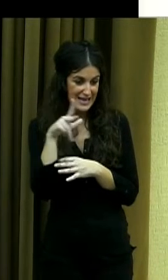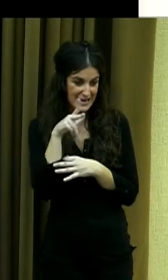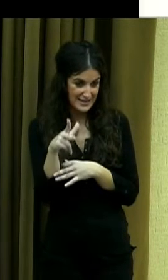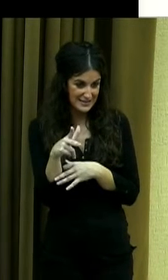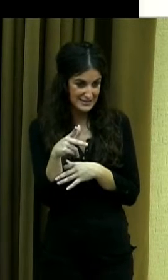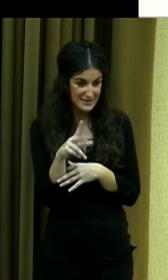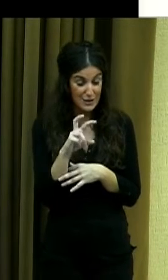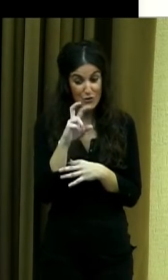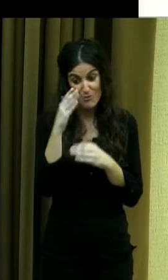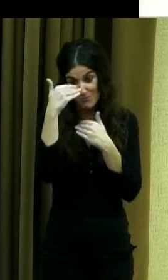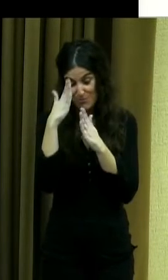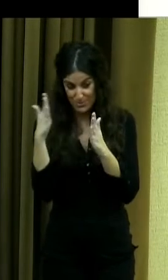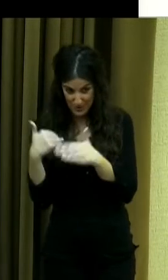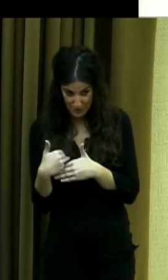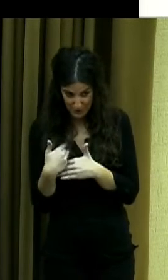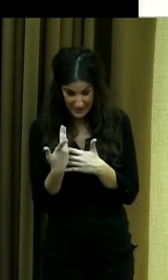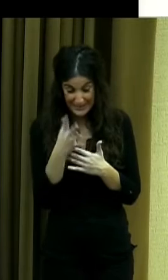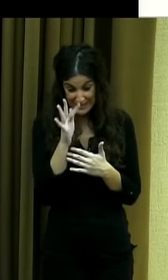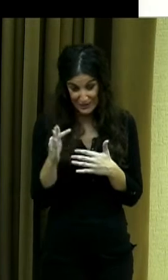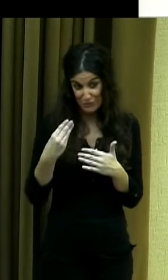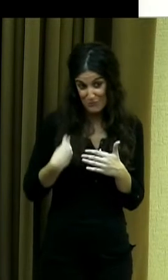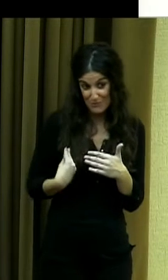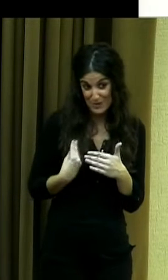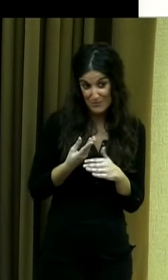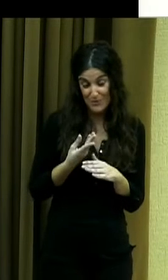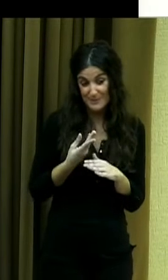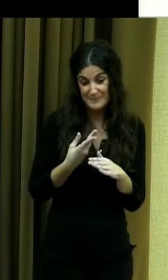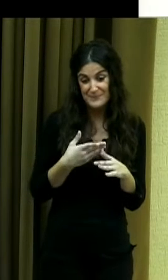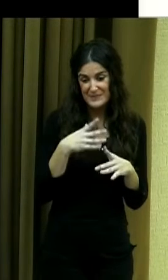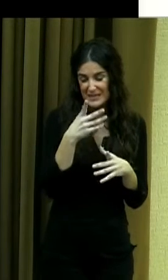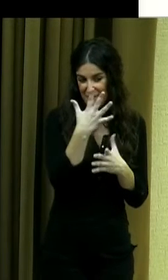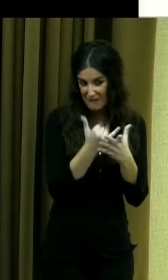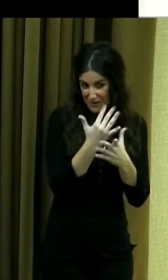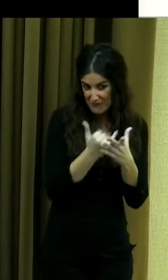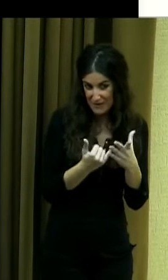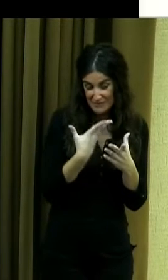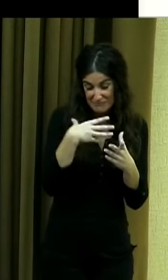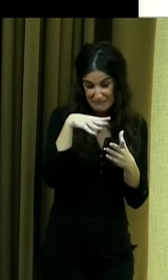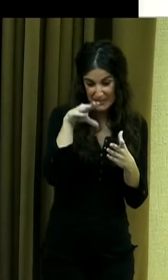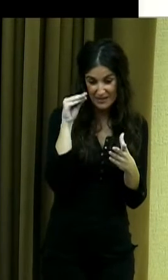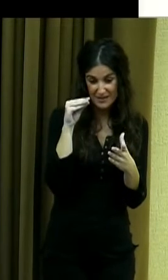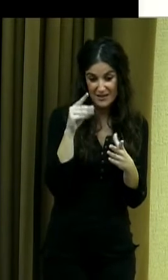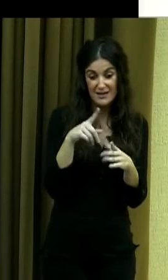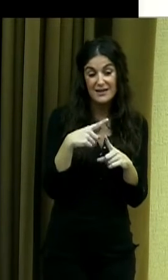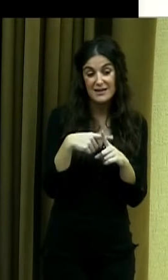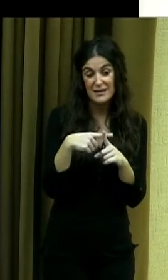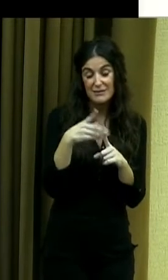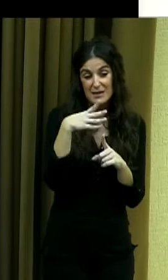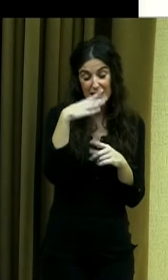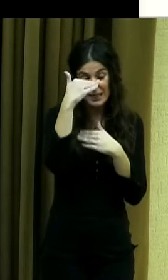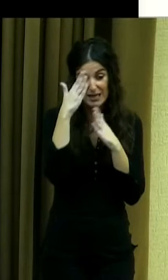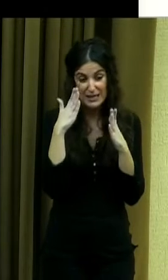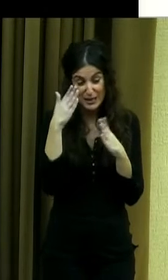Como hemos dicho, estos niños van a cometer muchos errores en el procesamiento de la información, tienen dificultades a nivel de atención, de memoria y